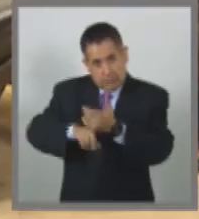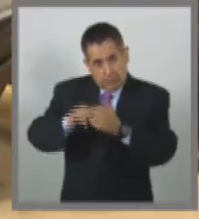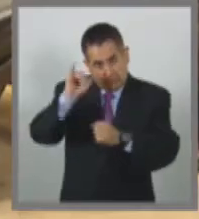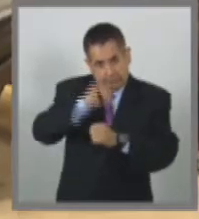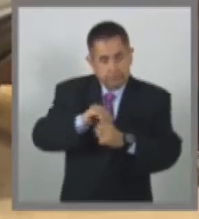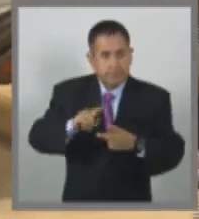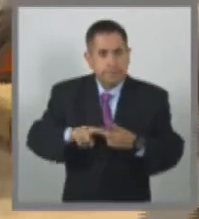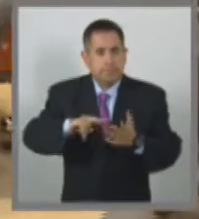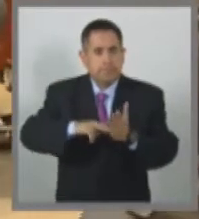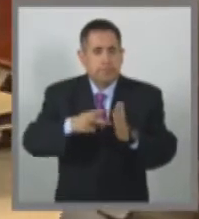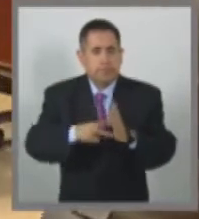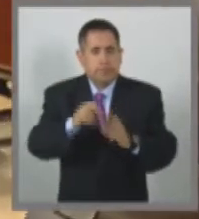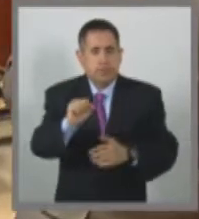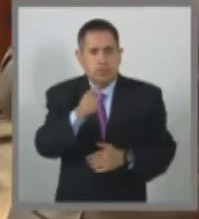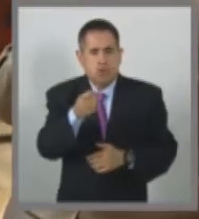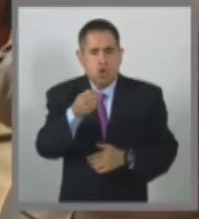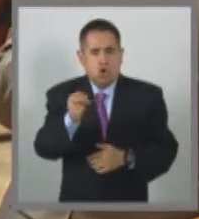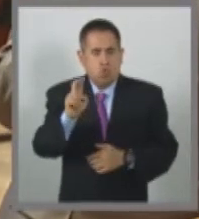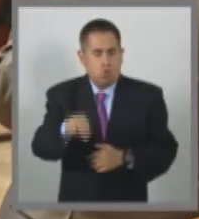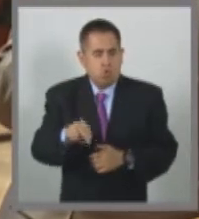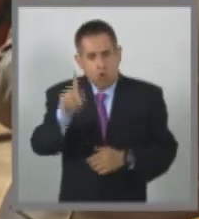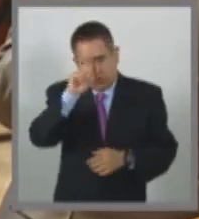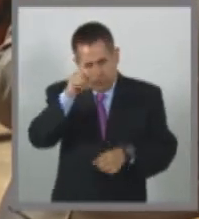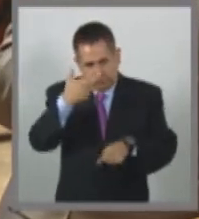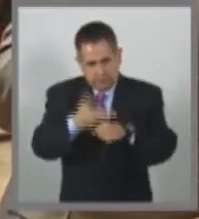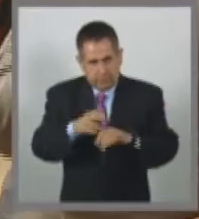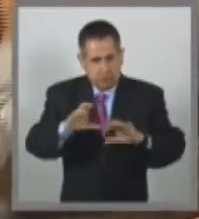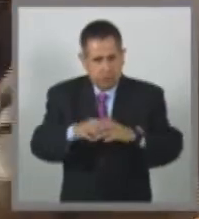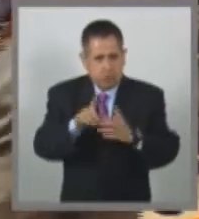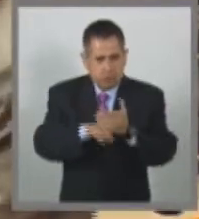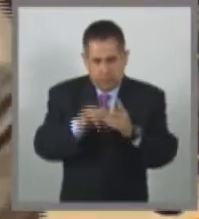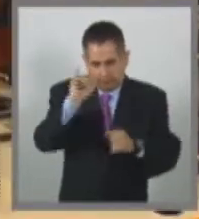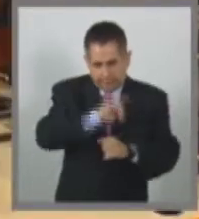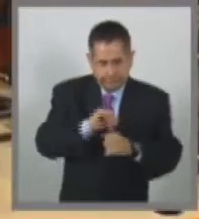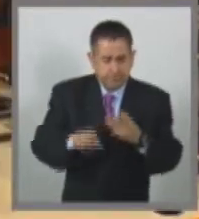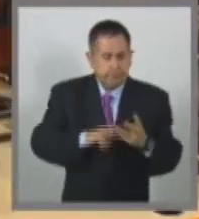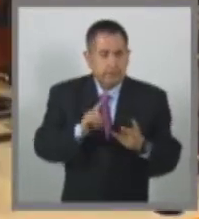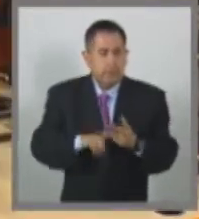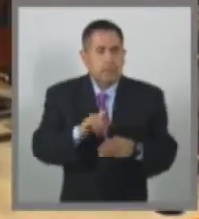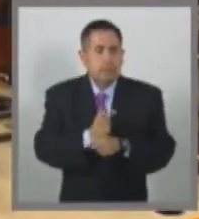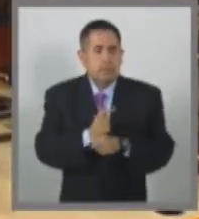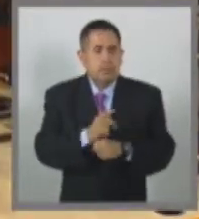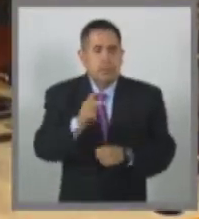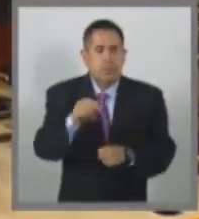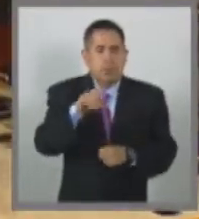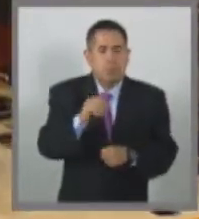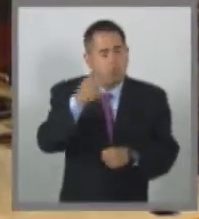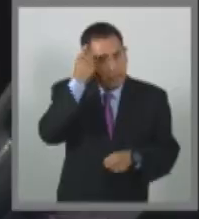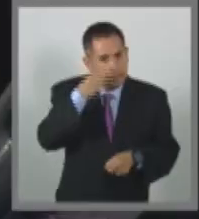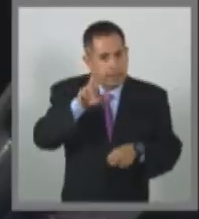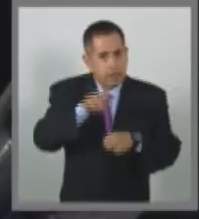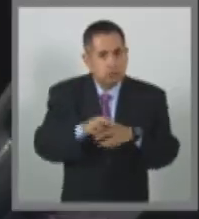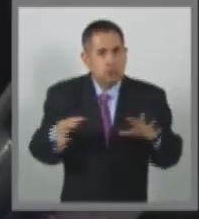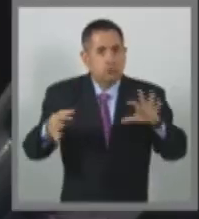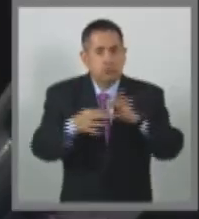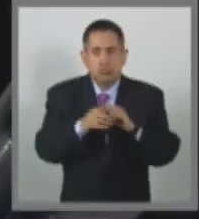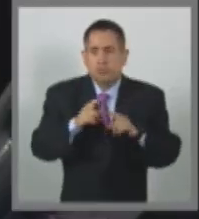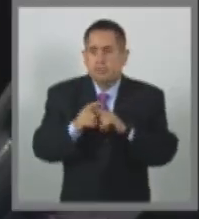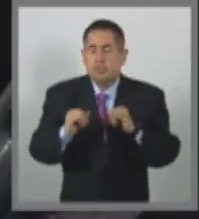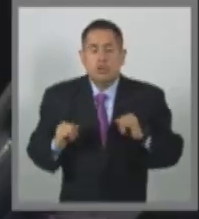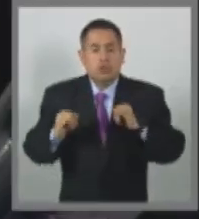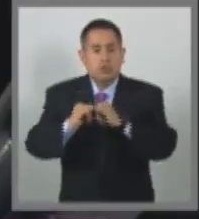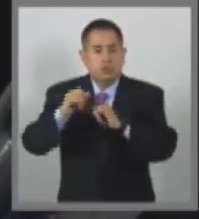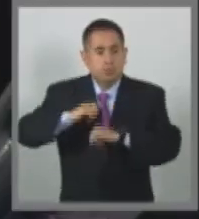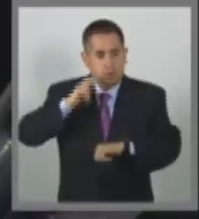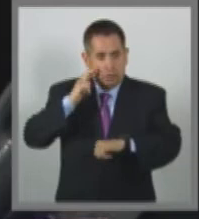El ingeniero Salomón Presburger Slovic, consejero sector patronal. El licenciado Pablo Corral Sánchez, director de vinculación institucional y evaluación